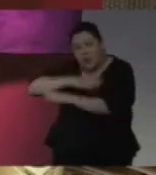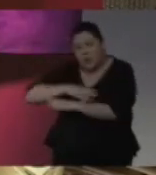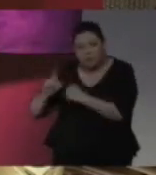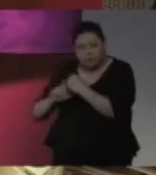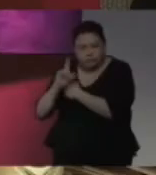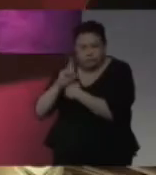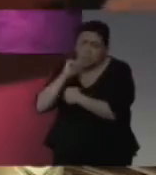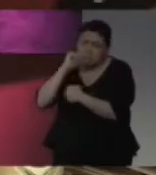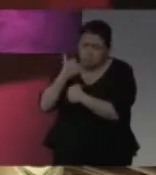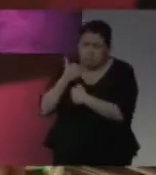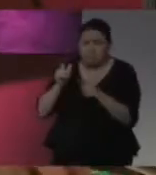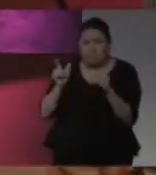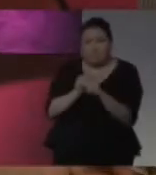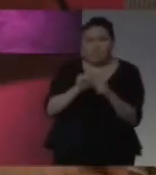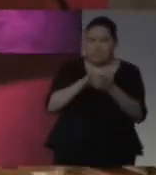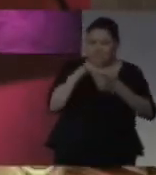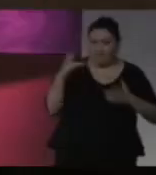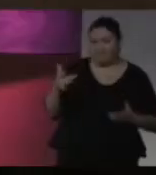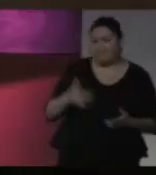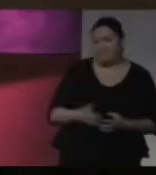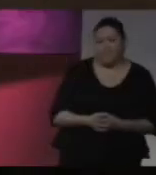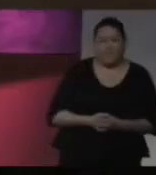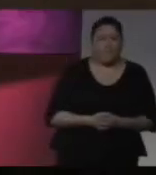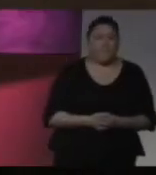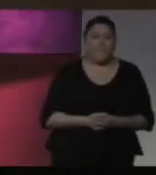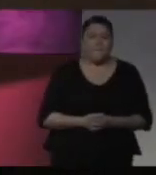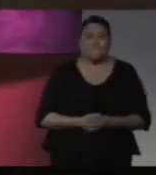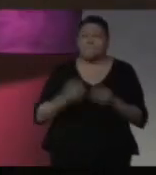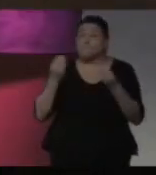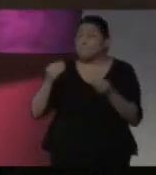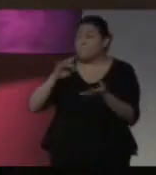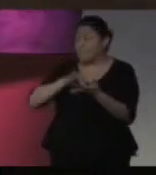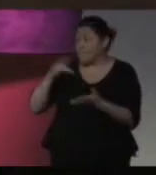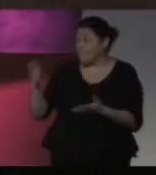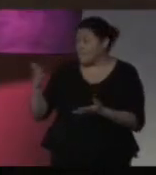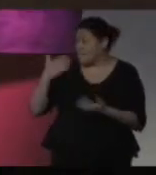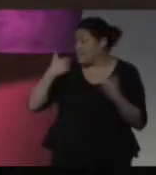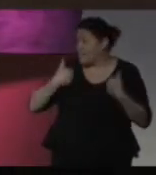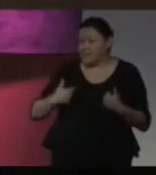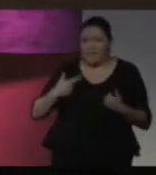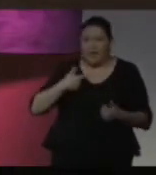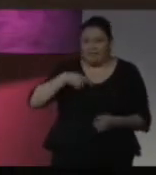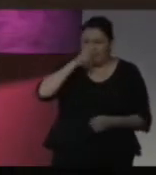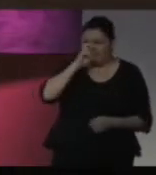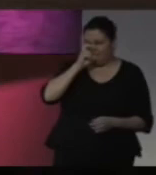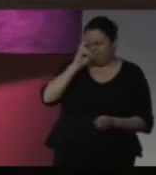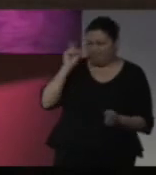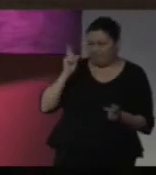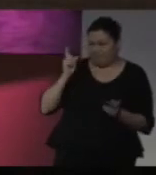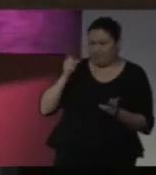Eso nada más, muchas gracias. Bueno, muchísimas gracias, ya quedé yo como el ogro, perdón.